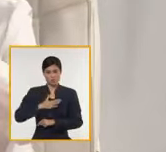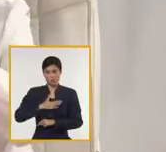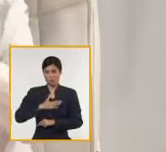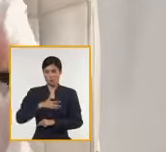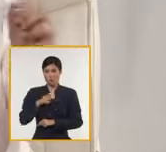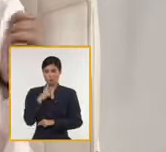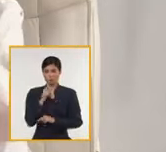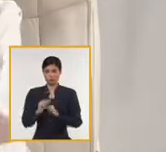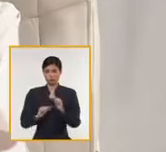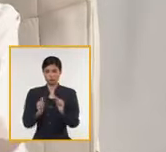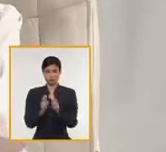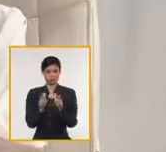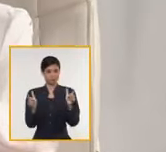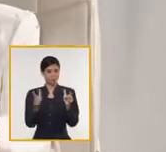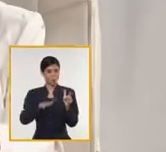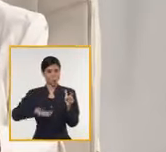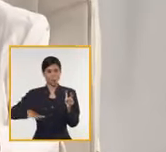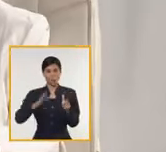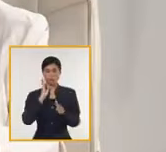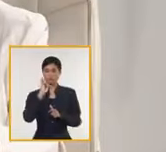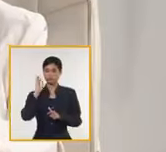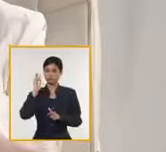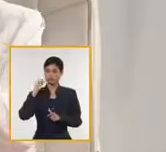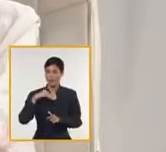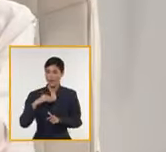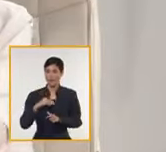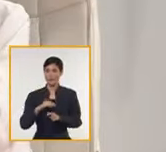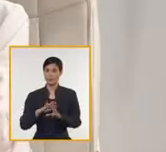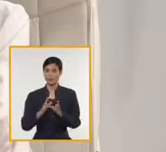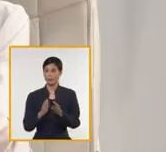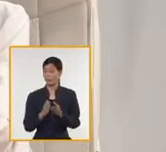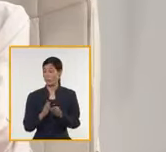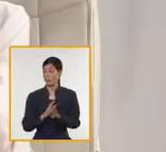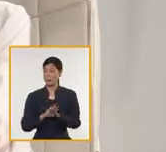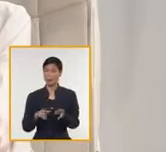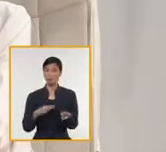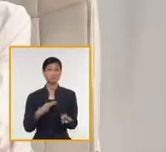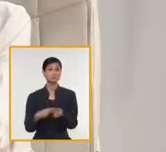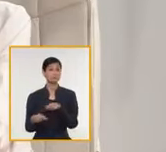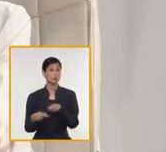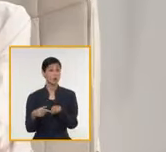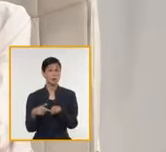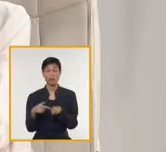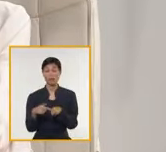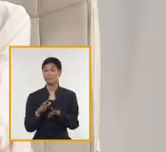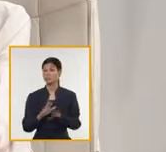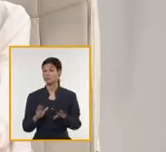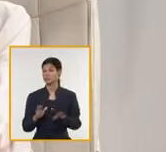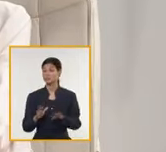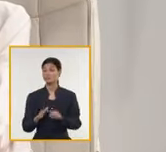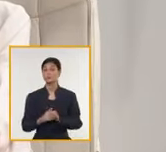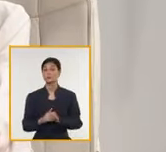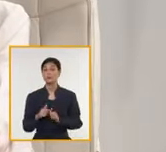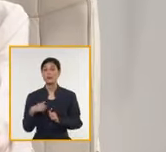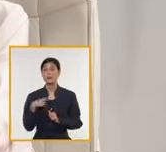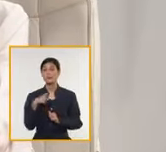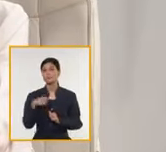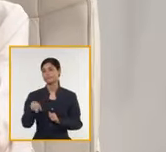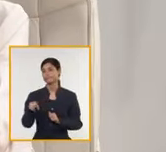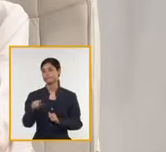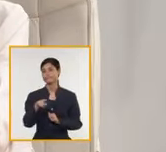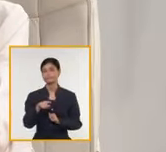un crecimiento constante desde los últimos años. Y a eso tengo que decir también que en eso ha incidido